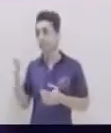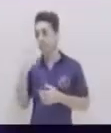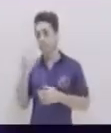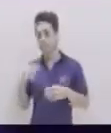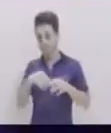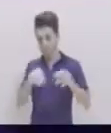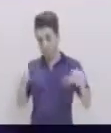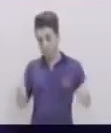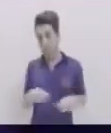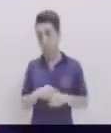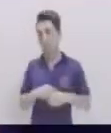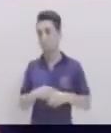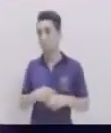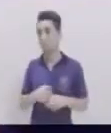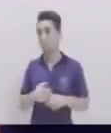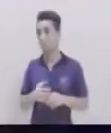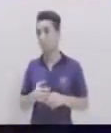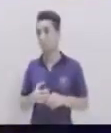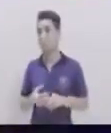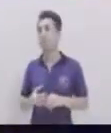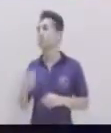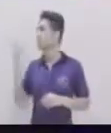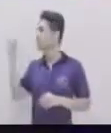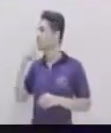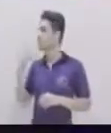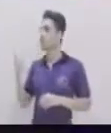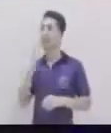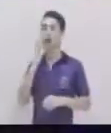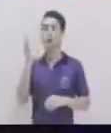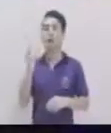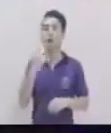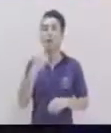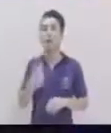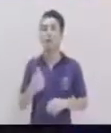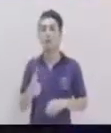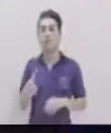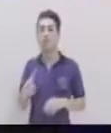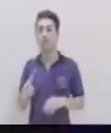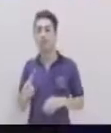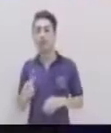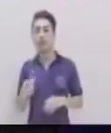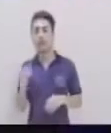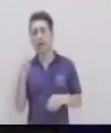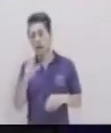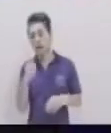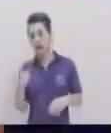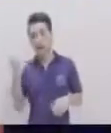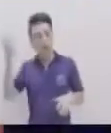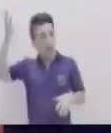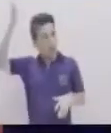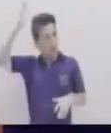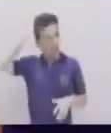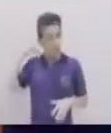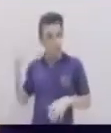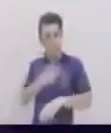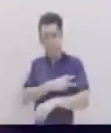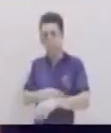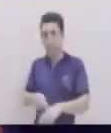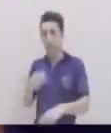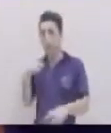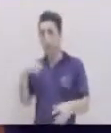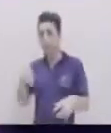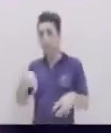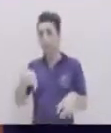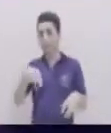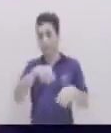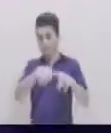habla sobre la creación de la Tierra. Nuestros abuelos nos cuentan que según nuestra cosmovisión, anteriormente